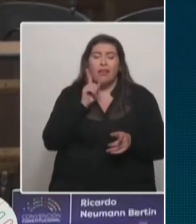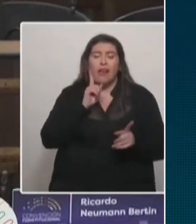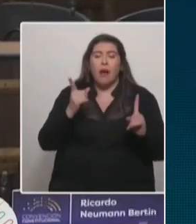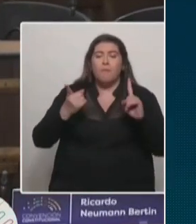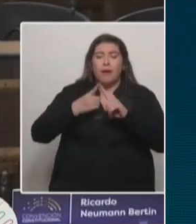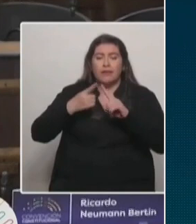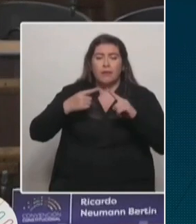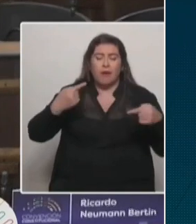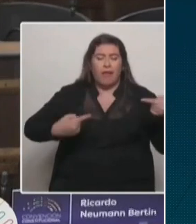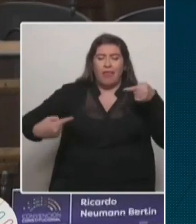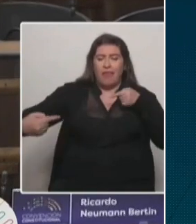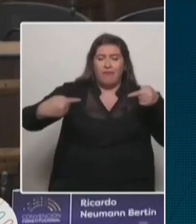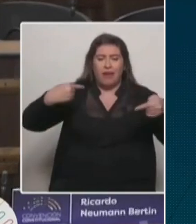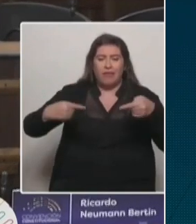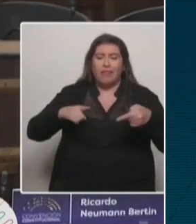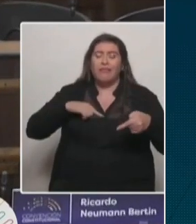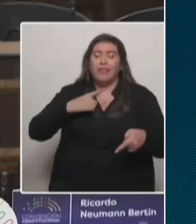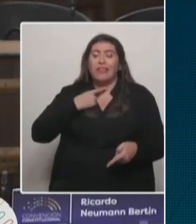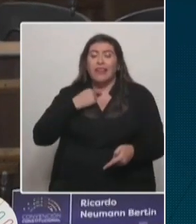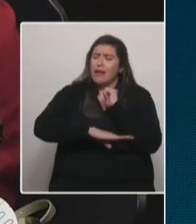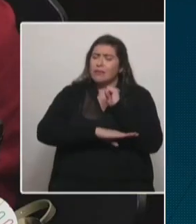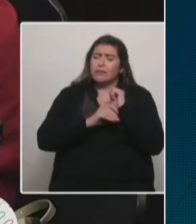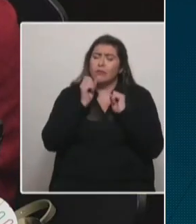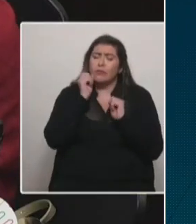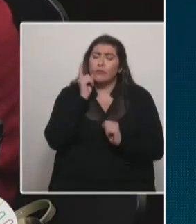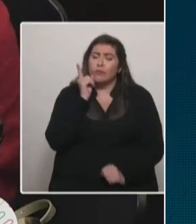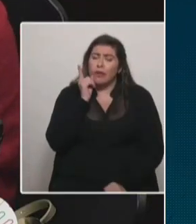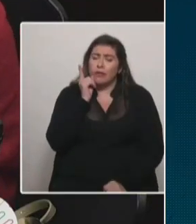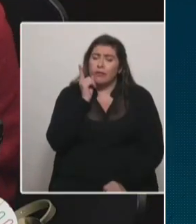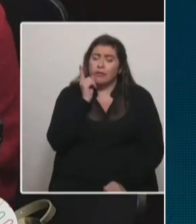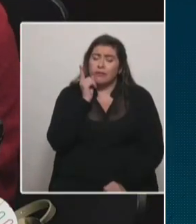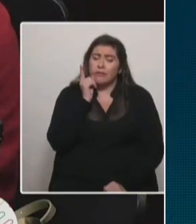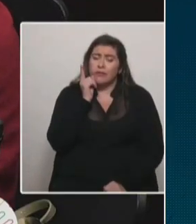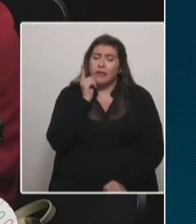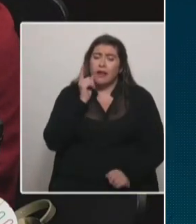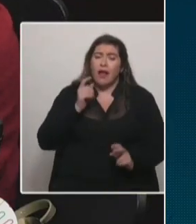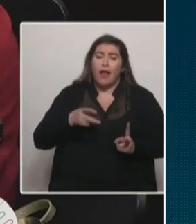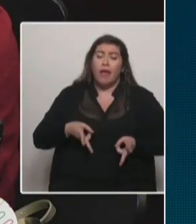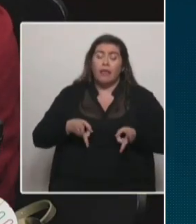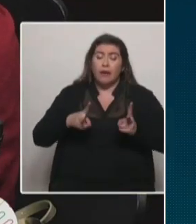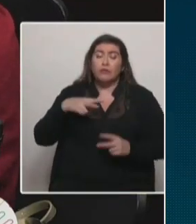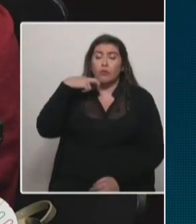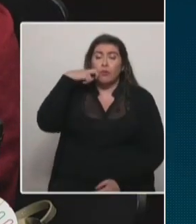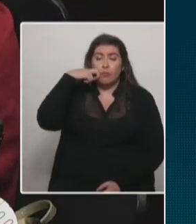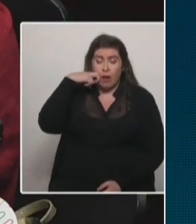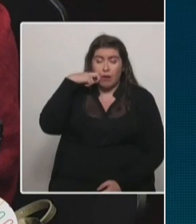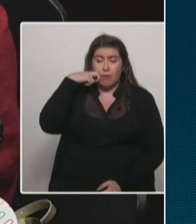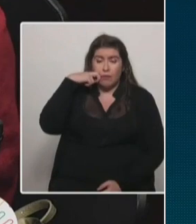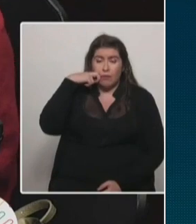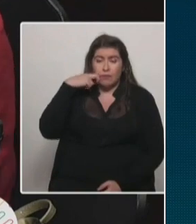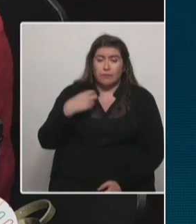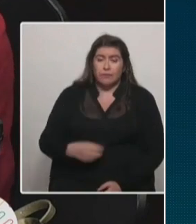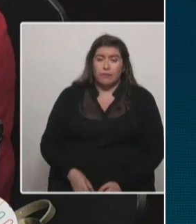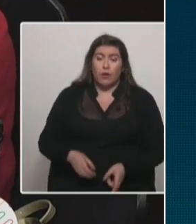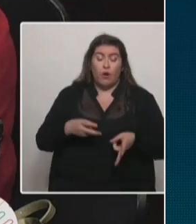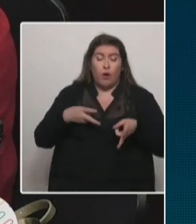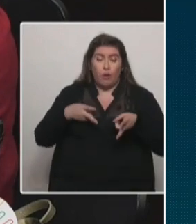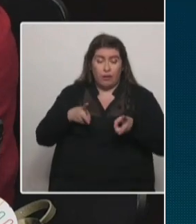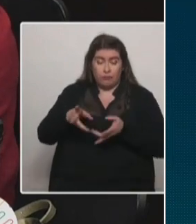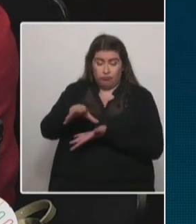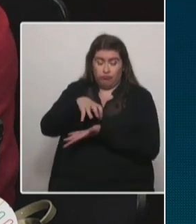signo así que una vez que tengamos el trabajo de la comisión de reglamentos y las otras no vamos a ir por un tubo yo sé que hay ansiedad